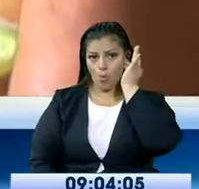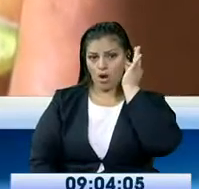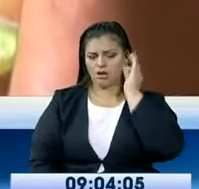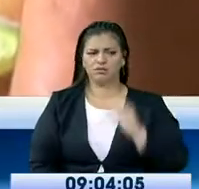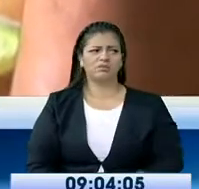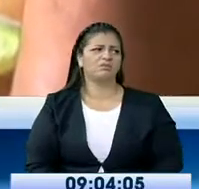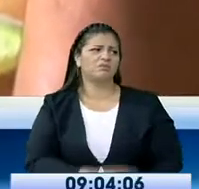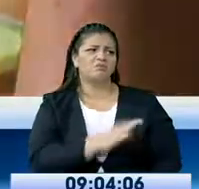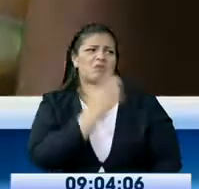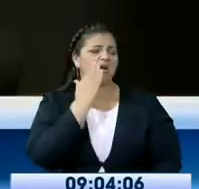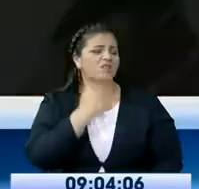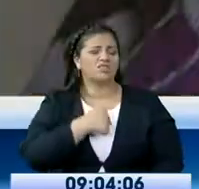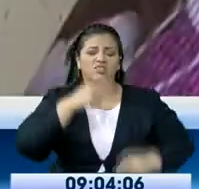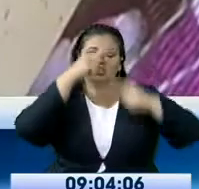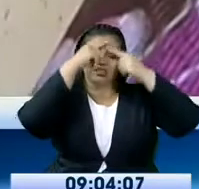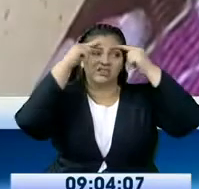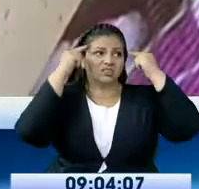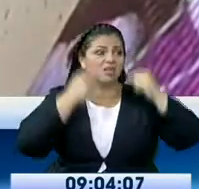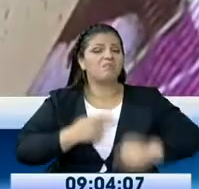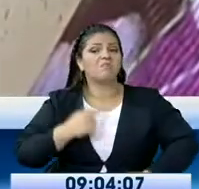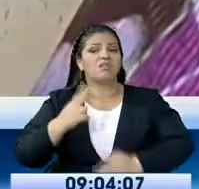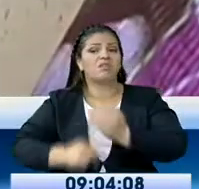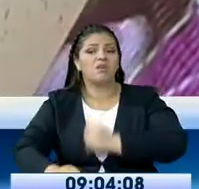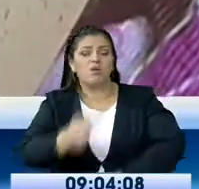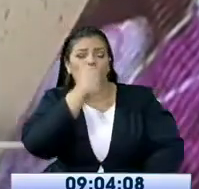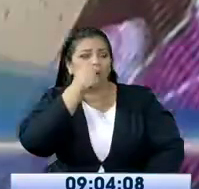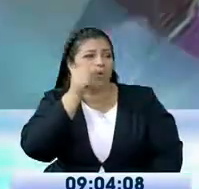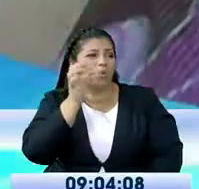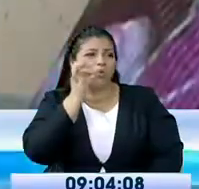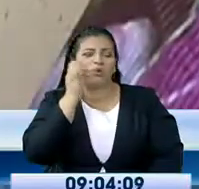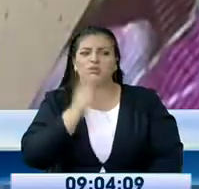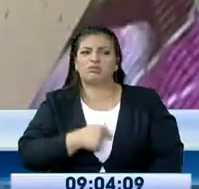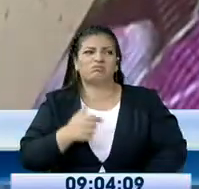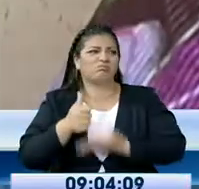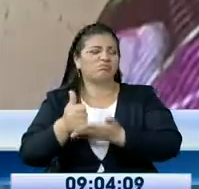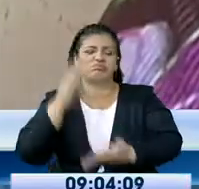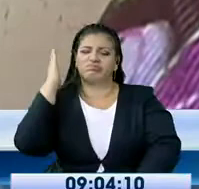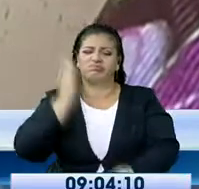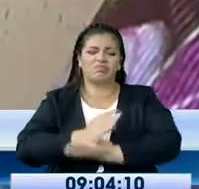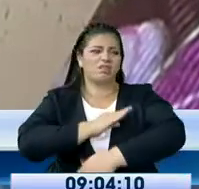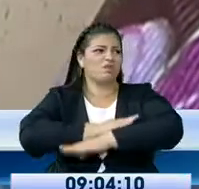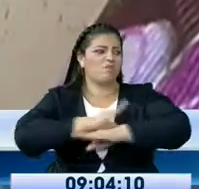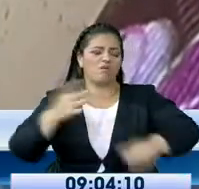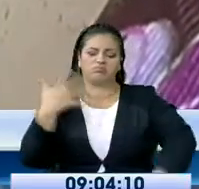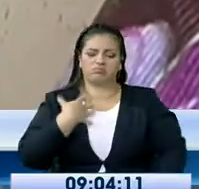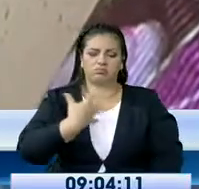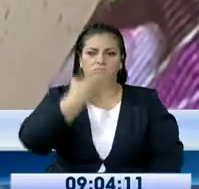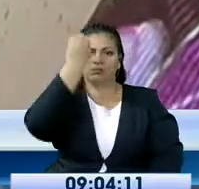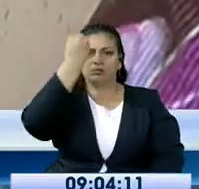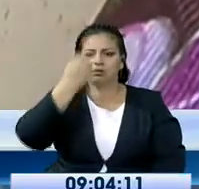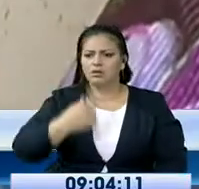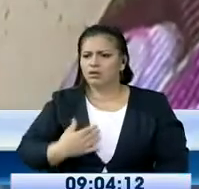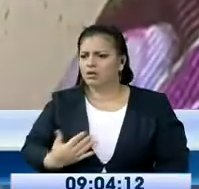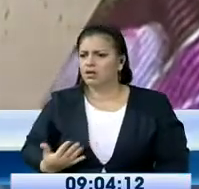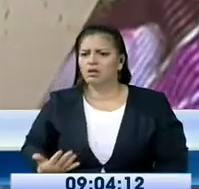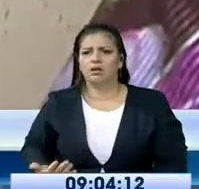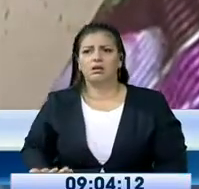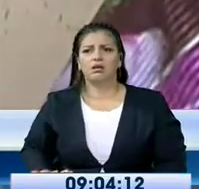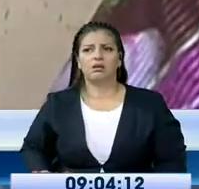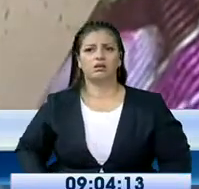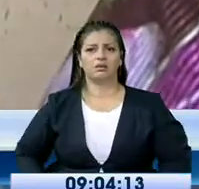adicto en su juventud. Porque comenzó a llevarse las cosas, pero no recién, ya tenía eso, ya que se llevaba las cosas, se llevaba años